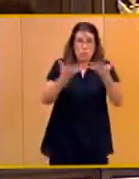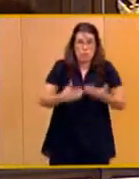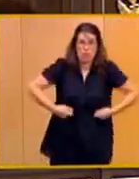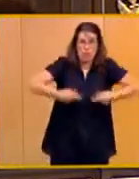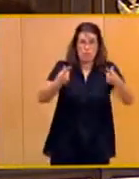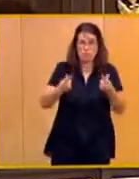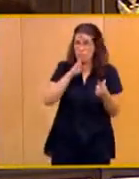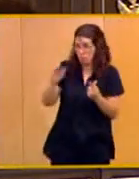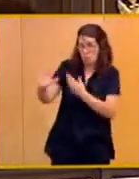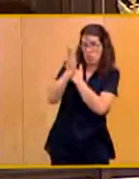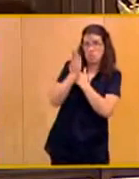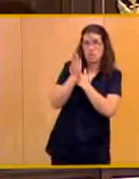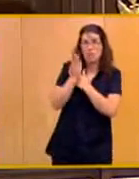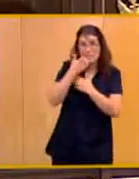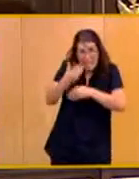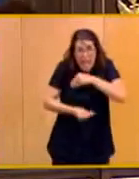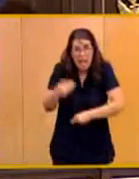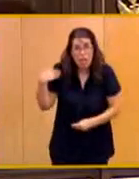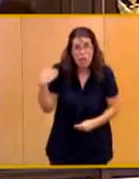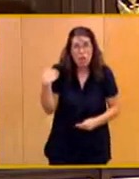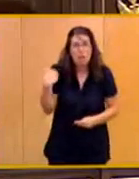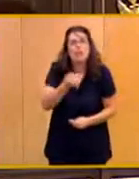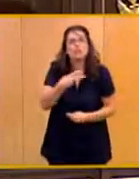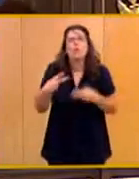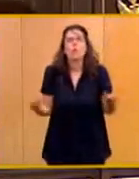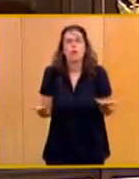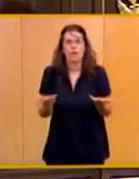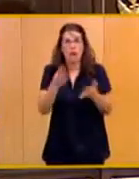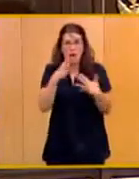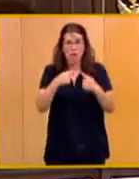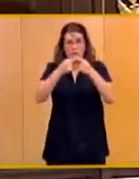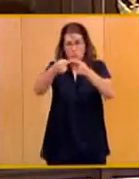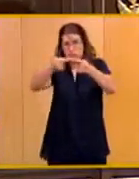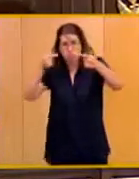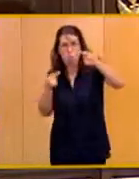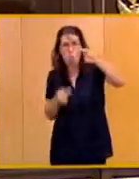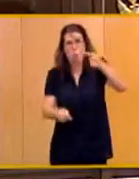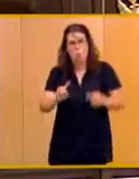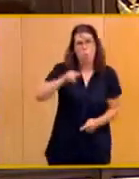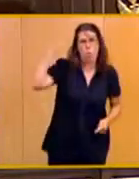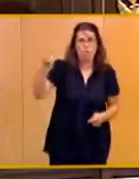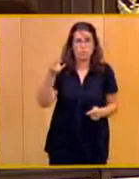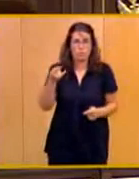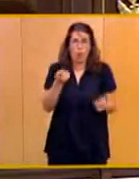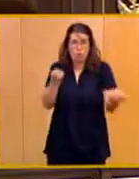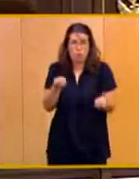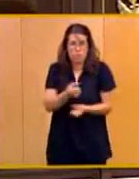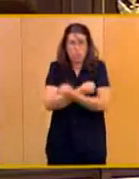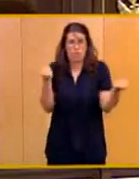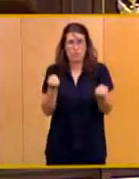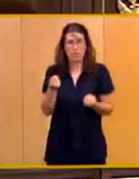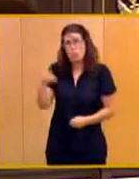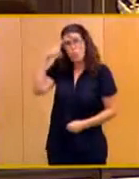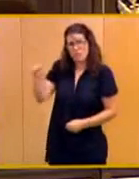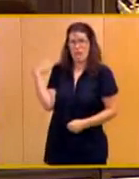el resultante sería que aún tendríamos más déficit, un déficit insostenible. El señor Rajoy sabía eso y,